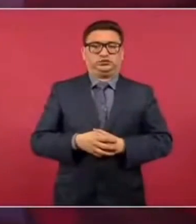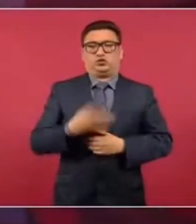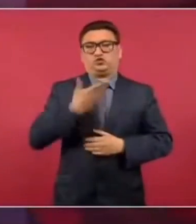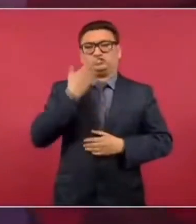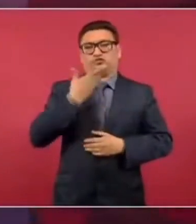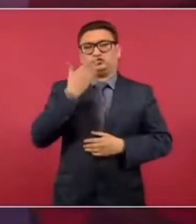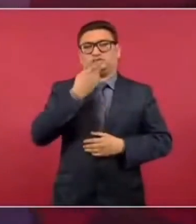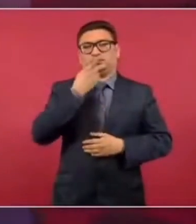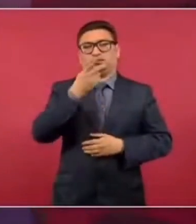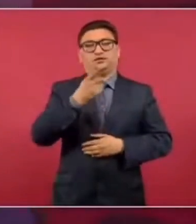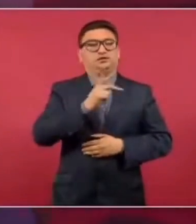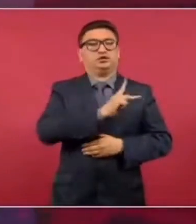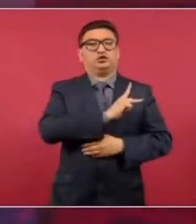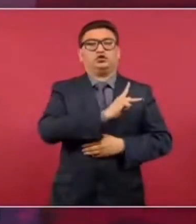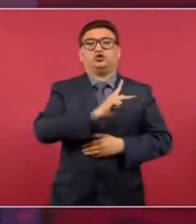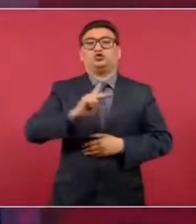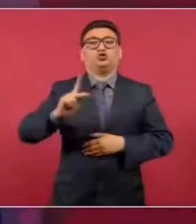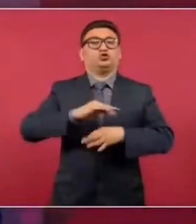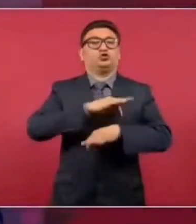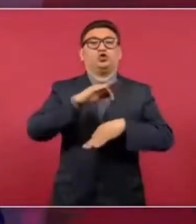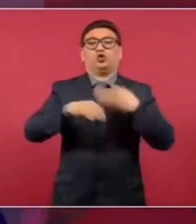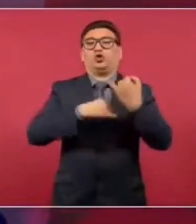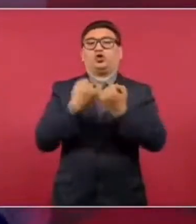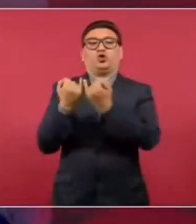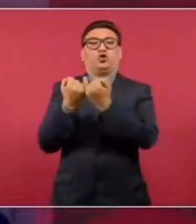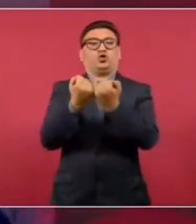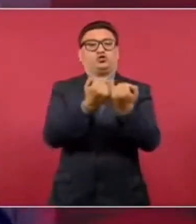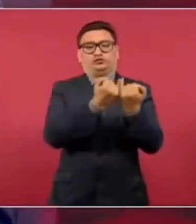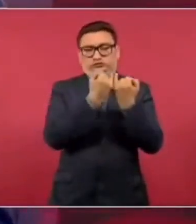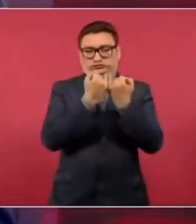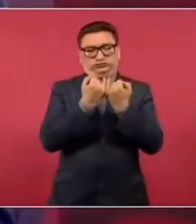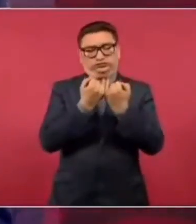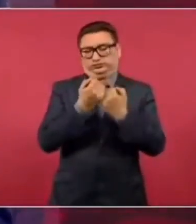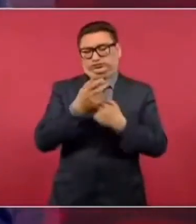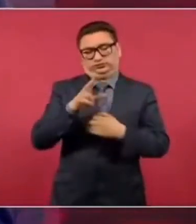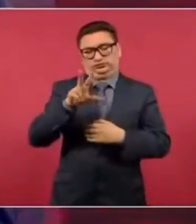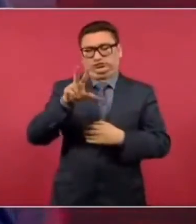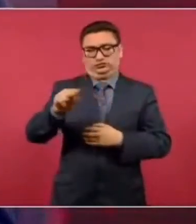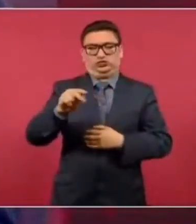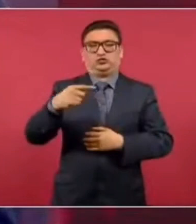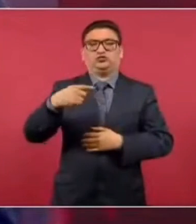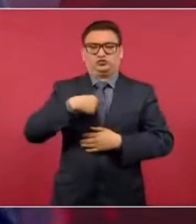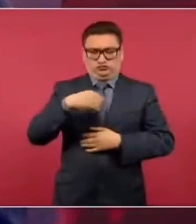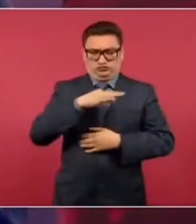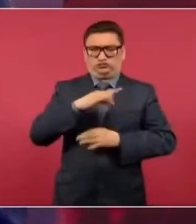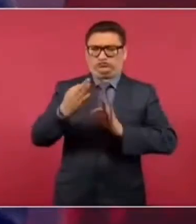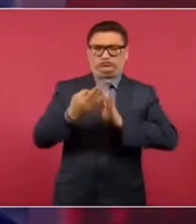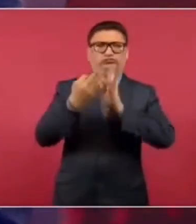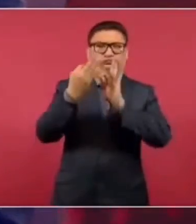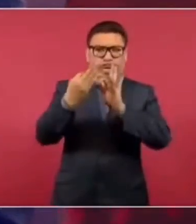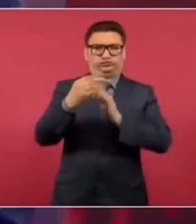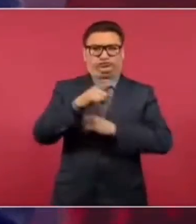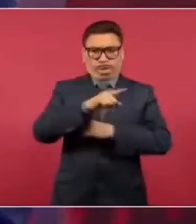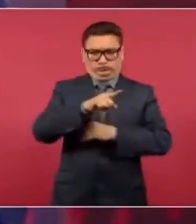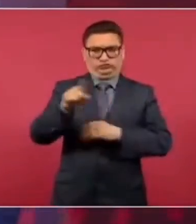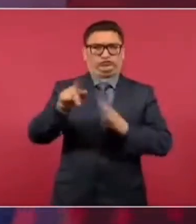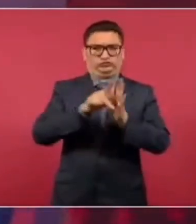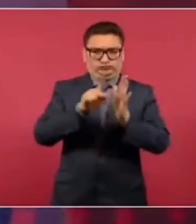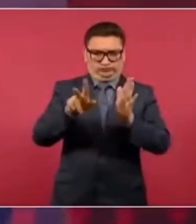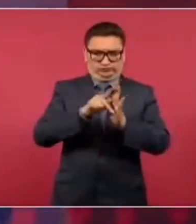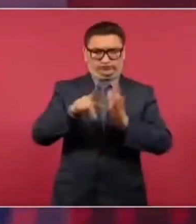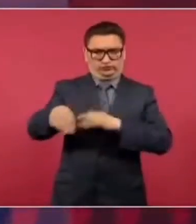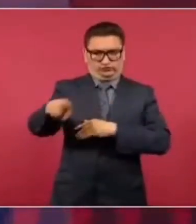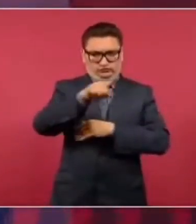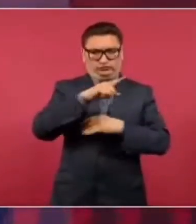socorrido de que todos son iguales. No, yo les puedo enfrentar a ustedes, a la